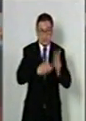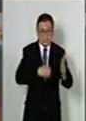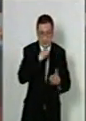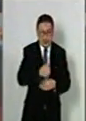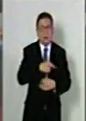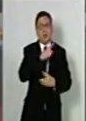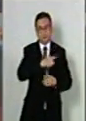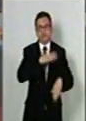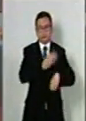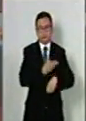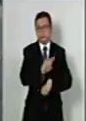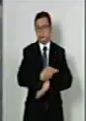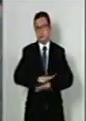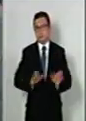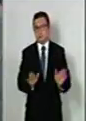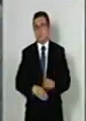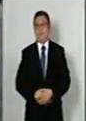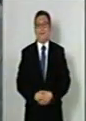Bien.